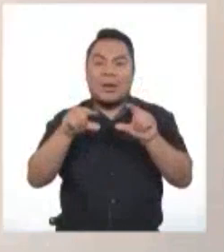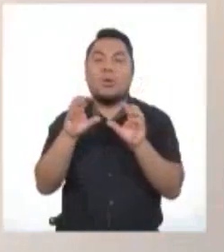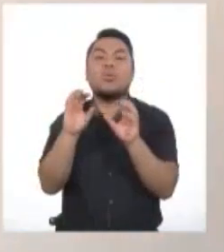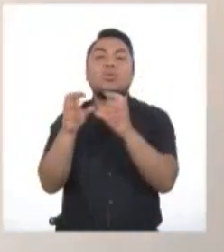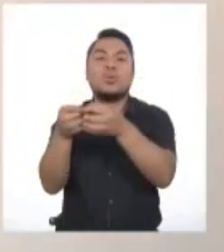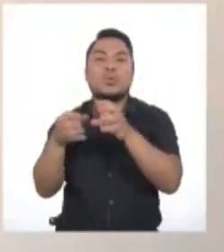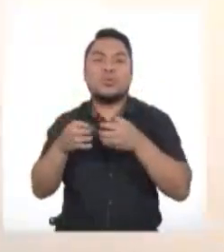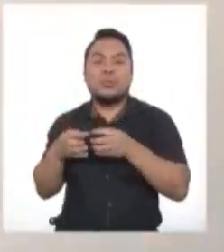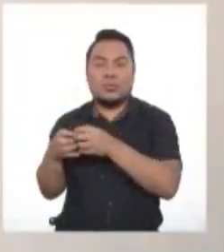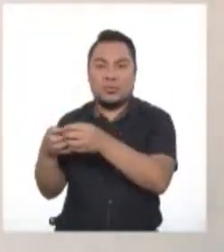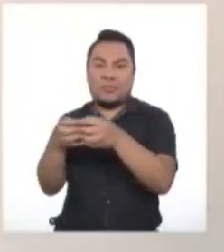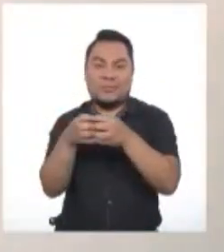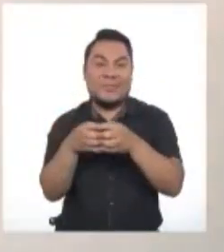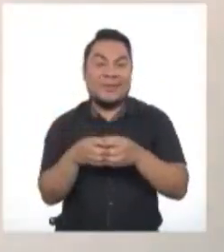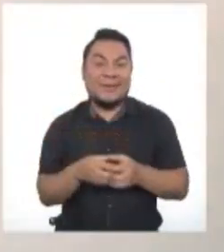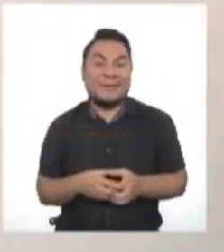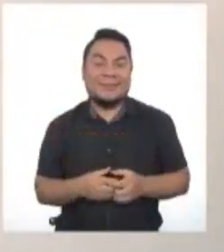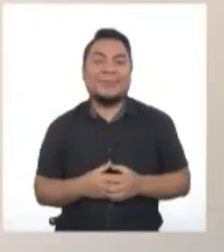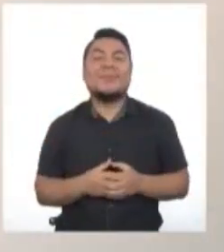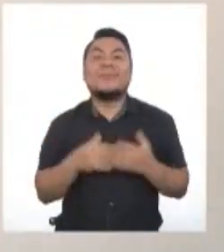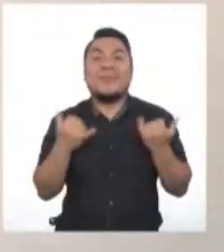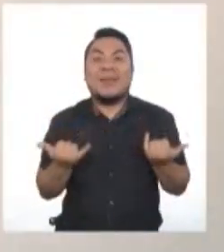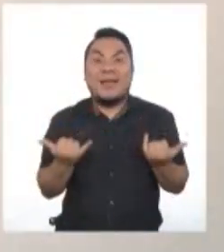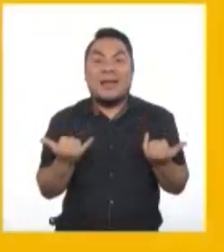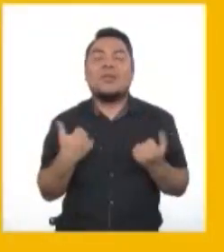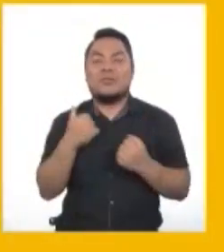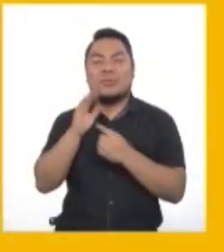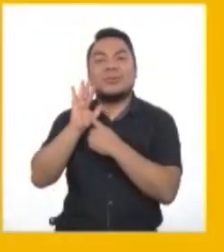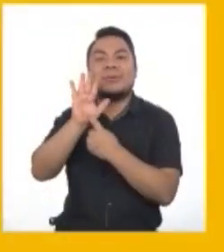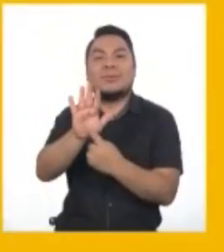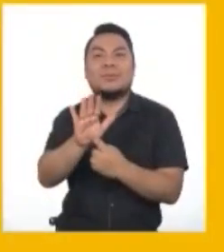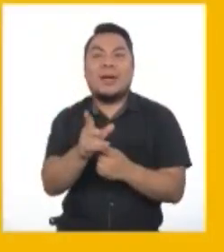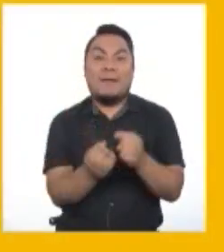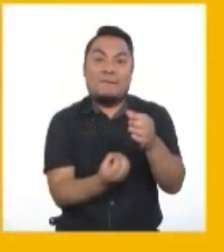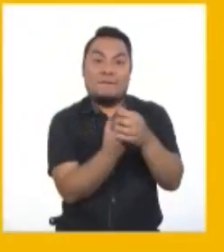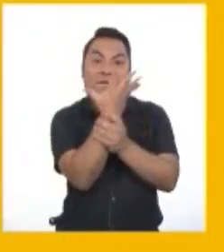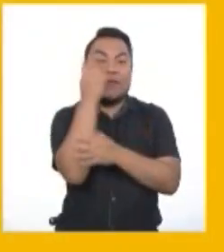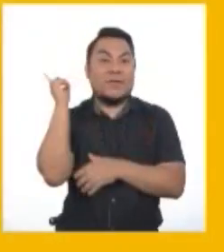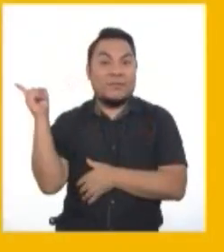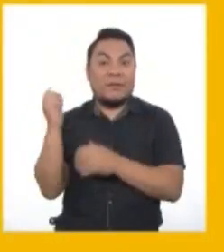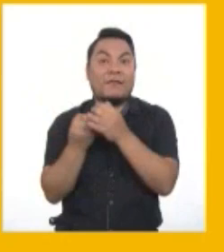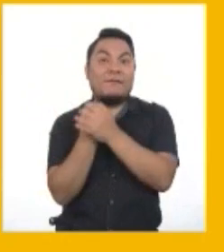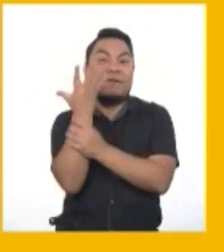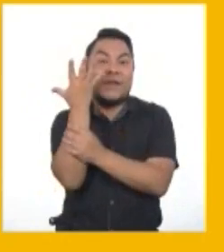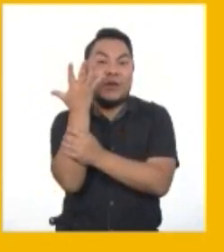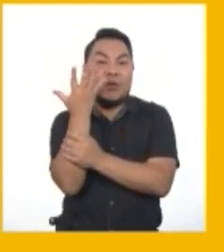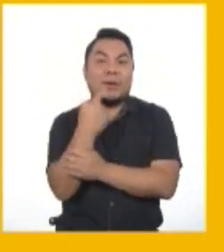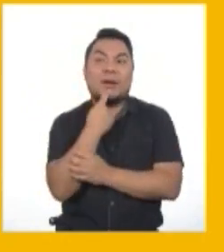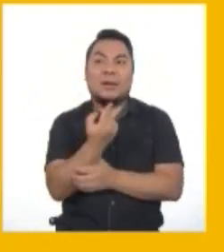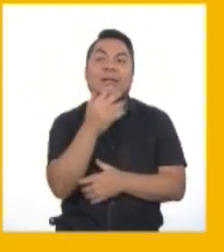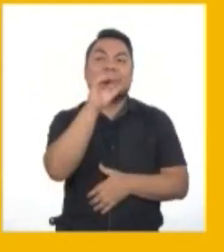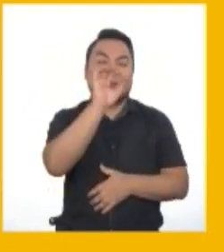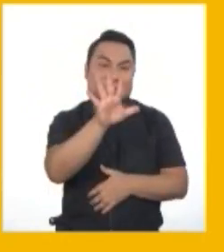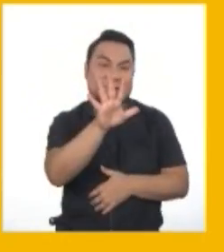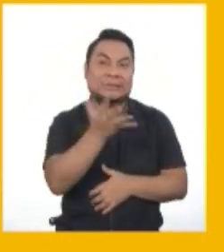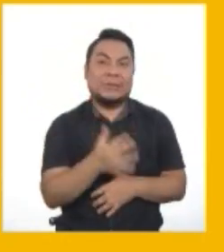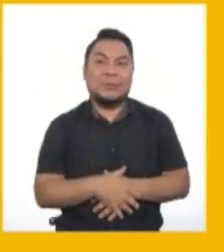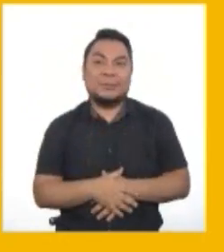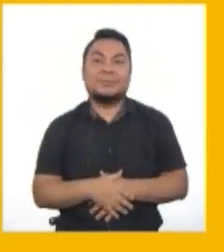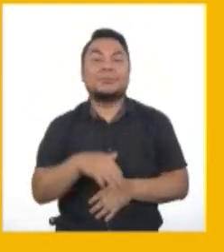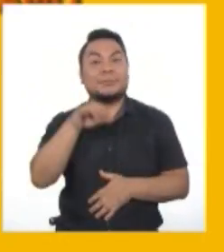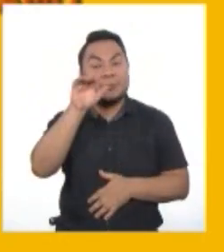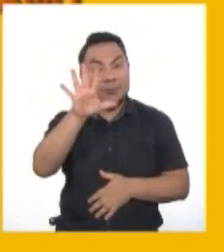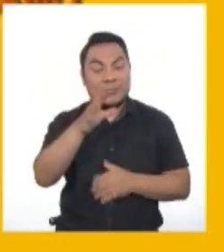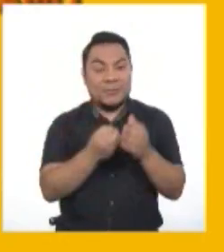tamaño. A continuación les mostraremos flores. Obtenemos 5 ramos, es